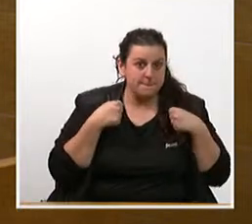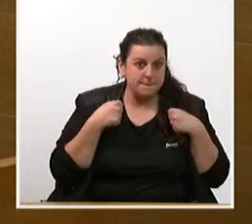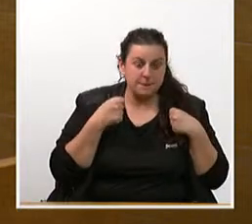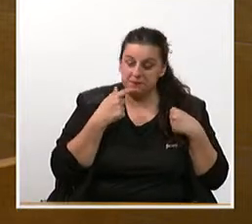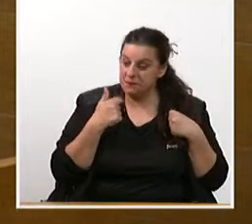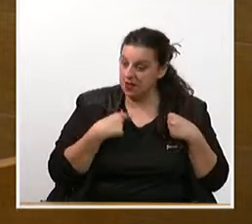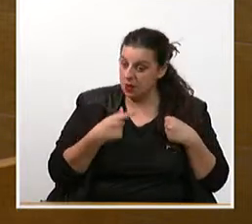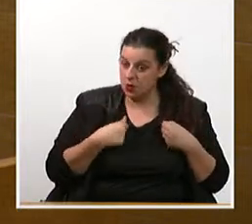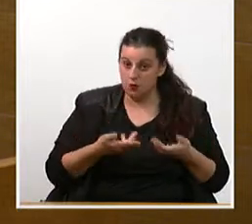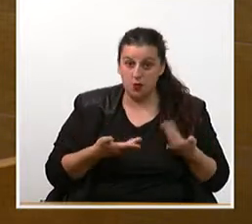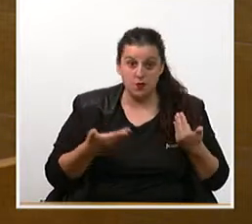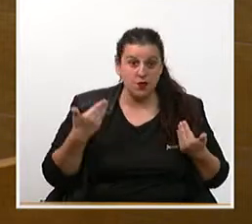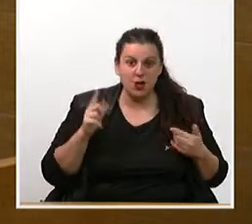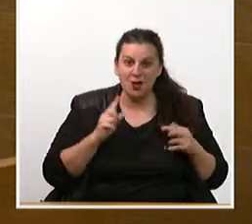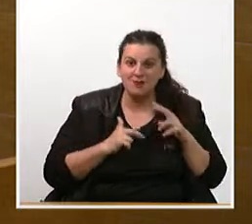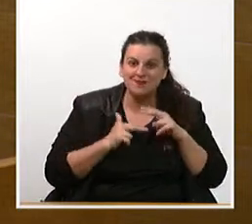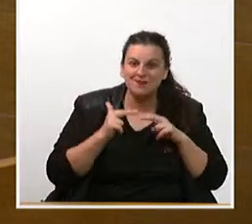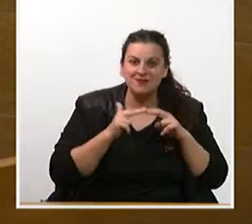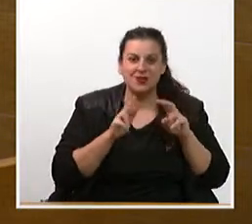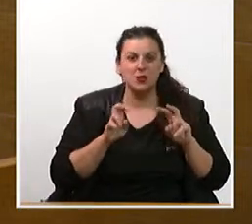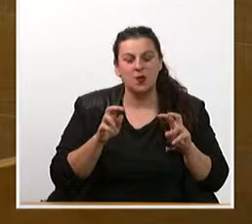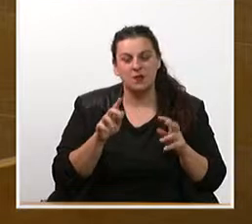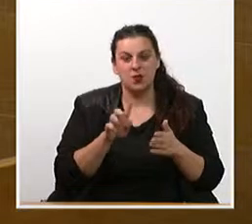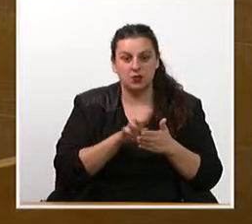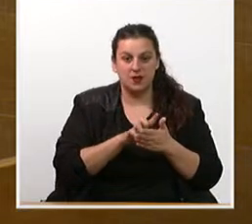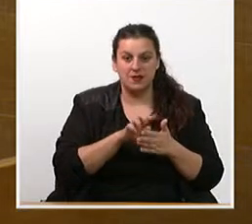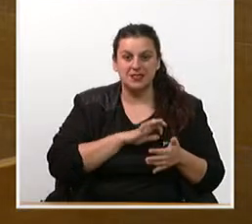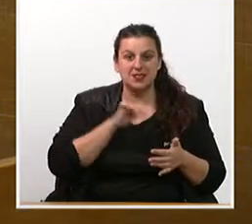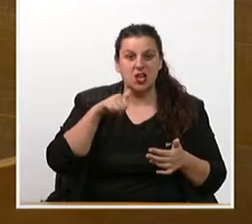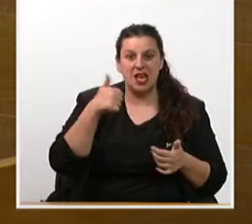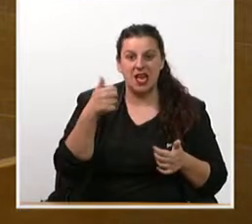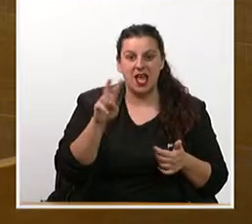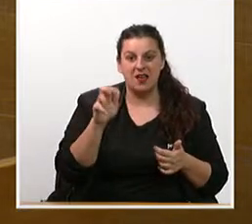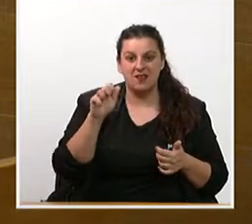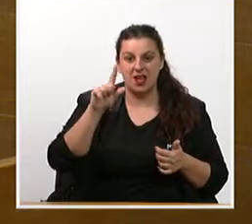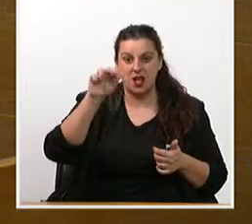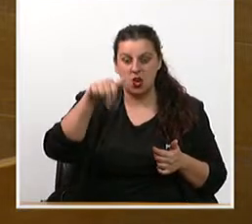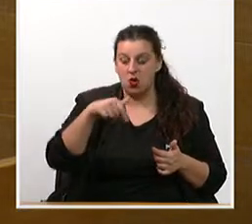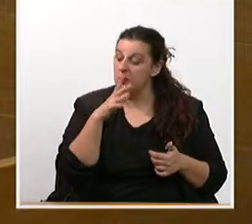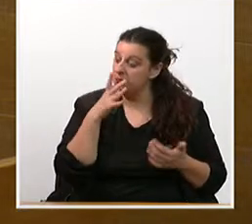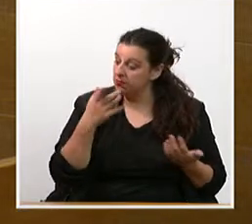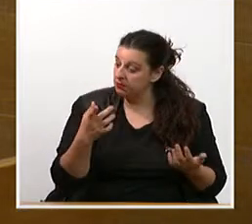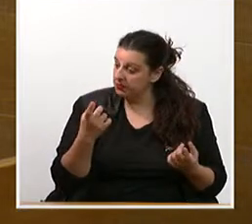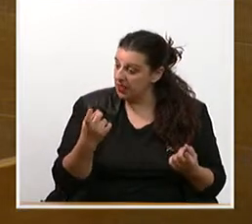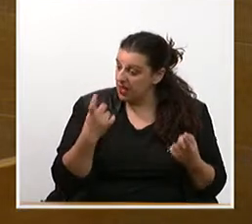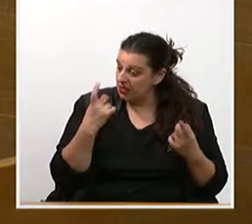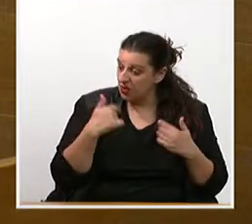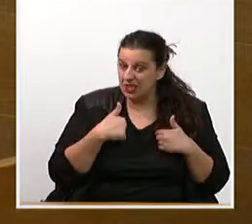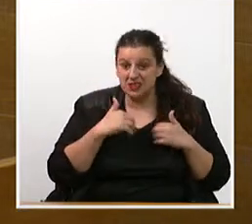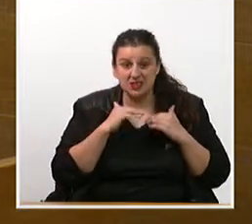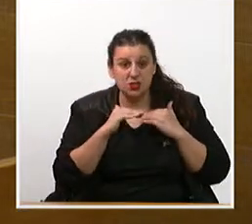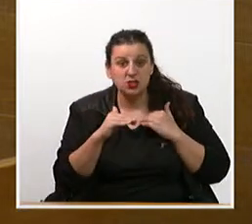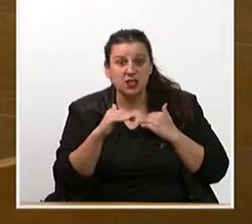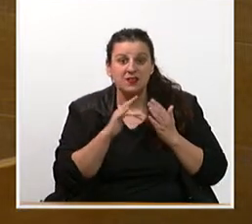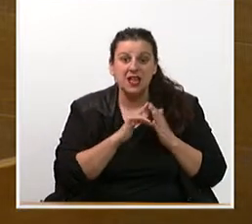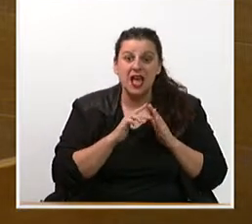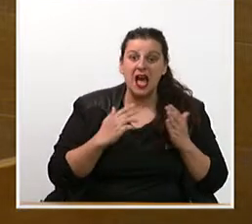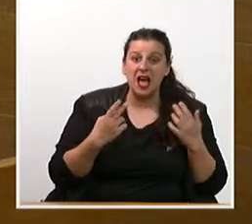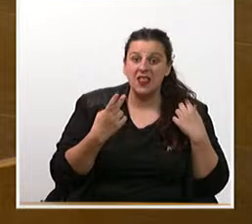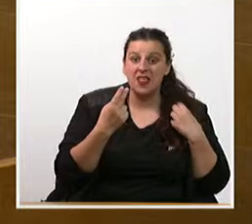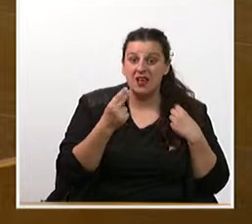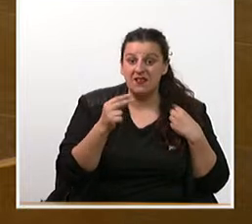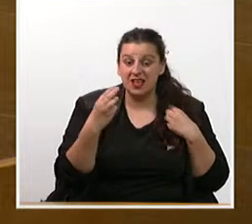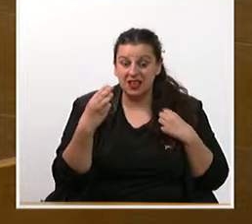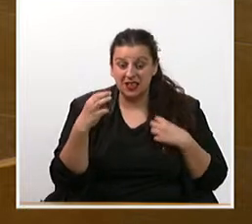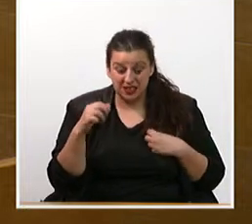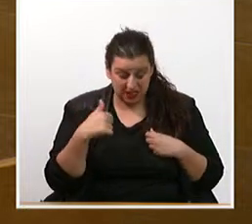desmontando estamos montando señora navalón Por cierto lecciones de sostenibilidad y de agenda 2030